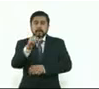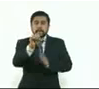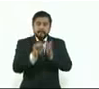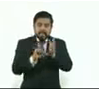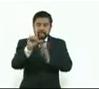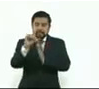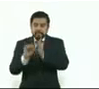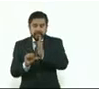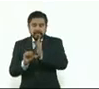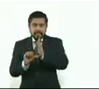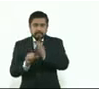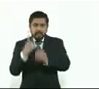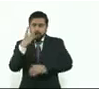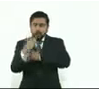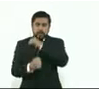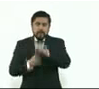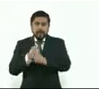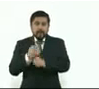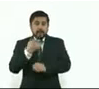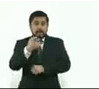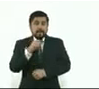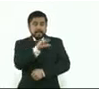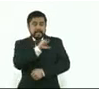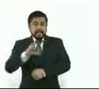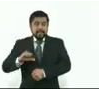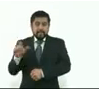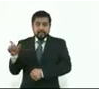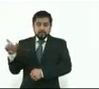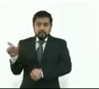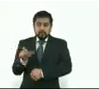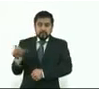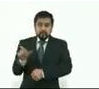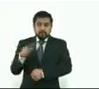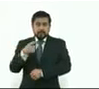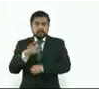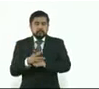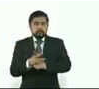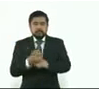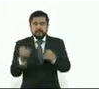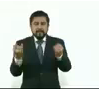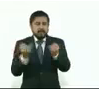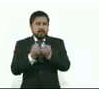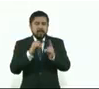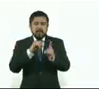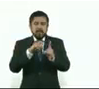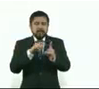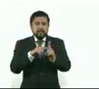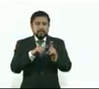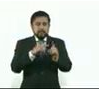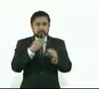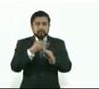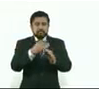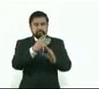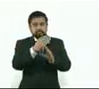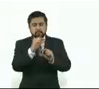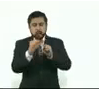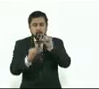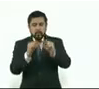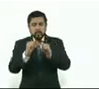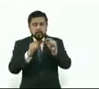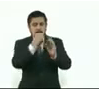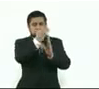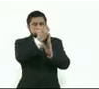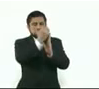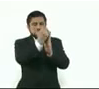esta alcaldía en general sigue la misma línea de descenso de la incidencia delictiva que se ha registrado en la